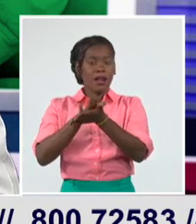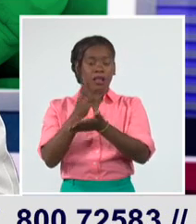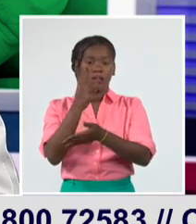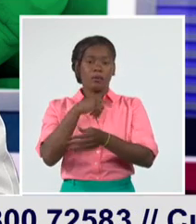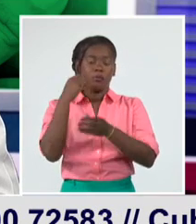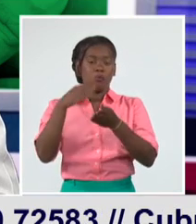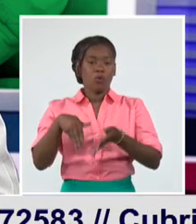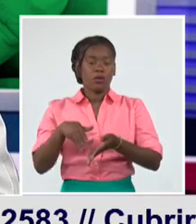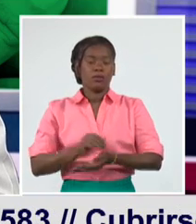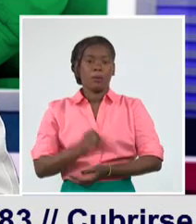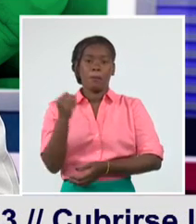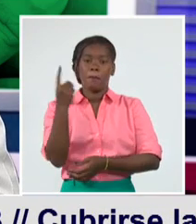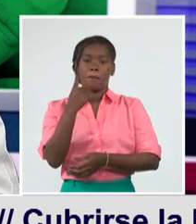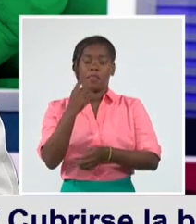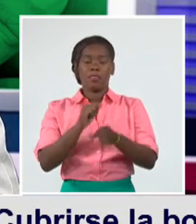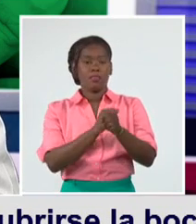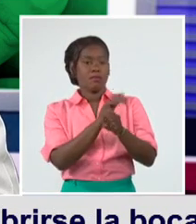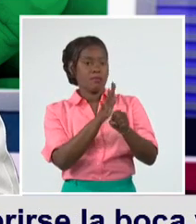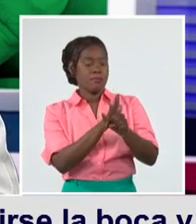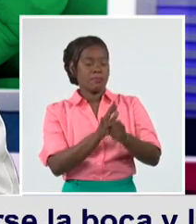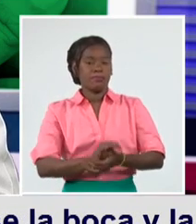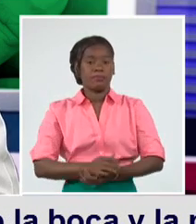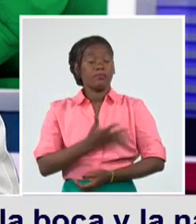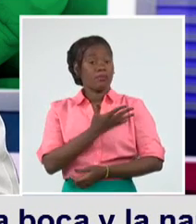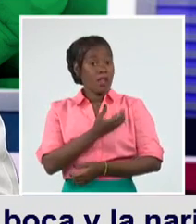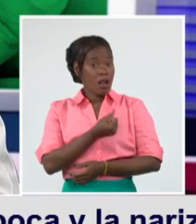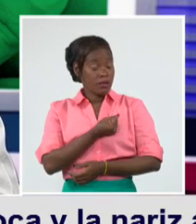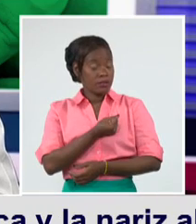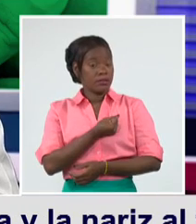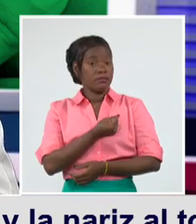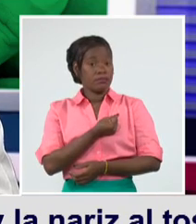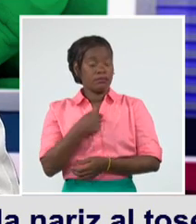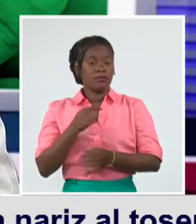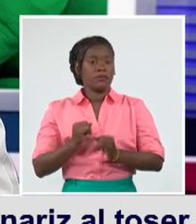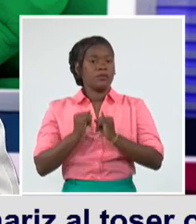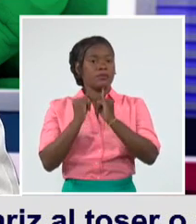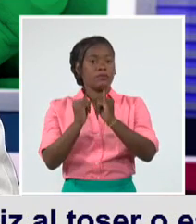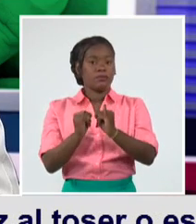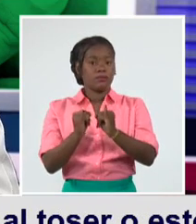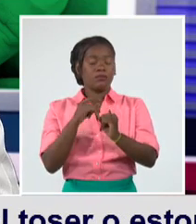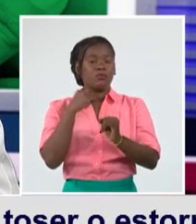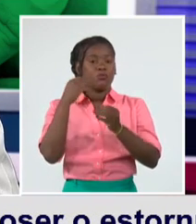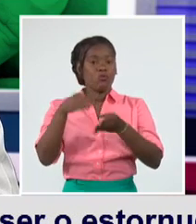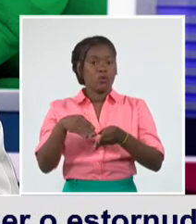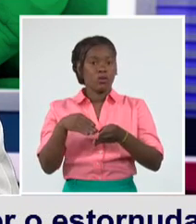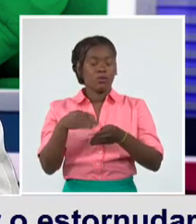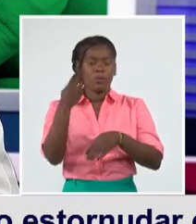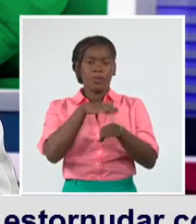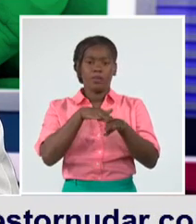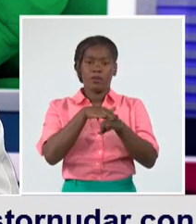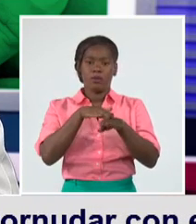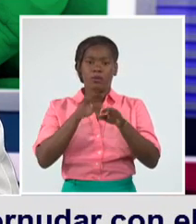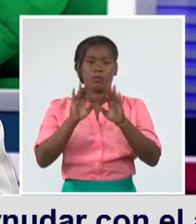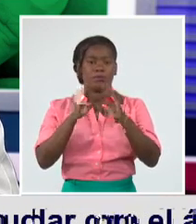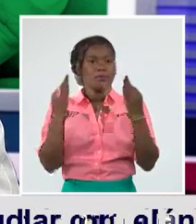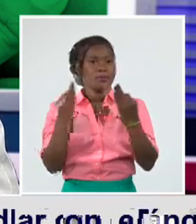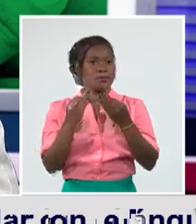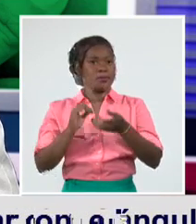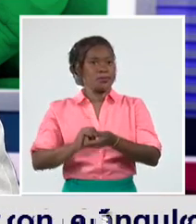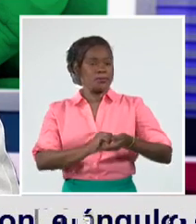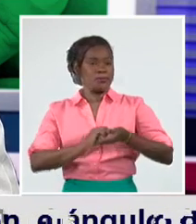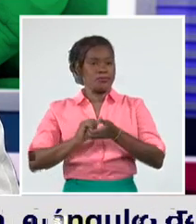fallecimiento. Realmente lamentamos mucho estos fallecimientos y damos las condolencias a sus familiares y